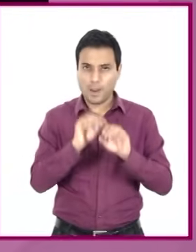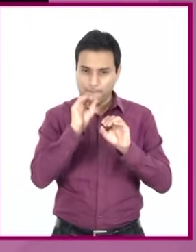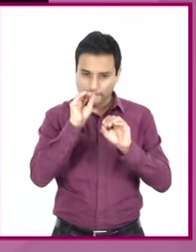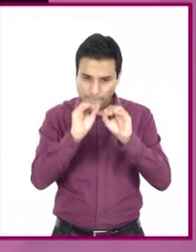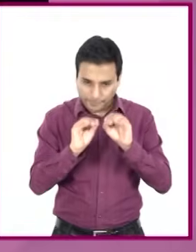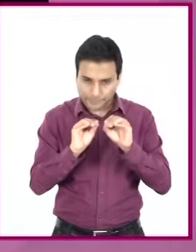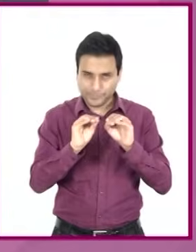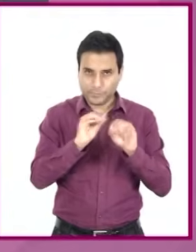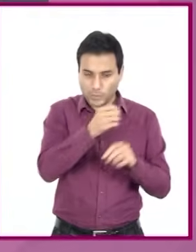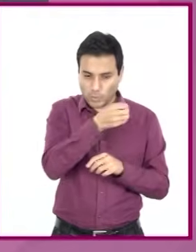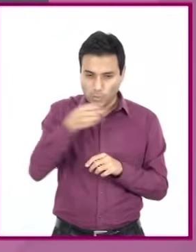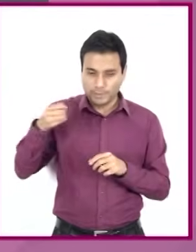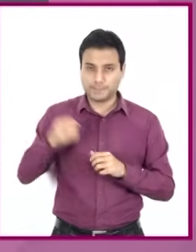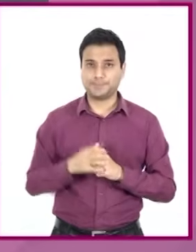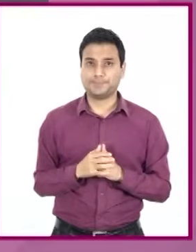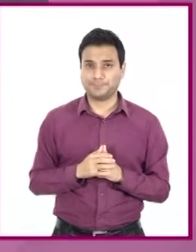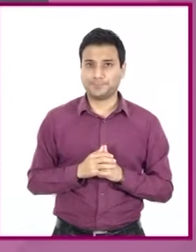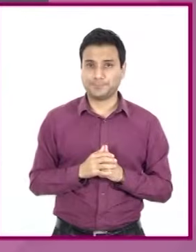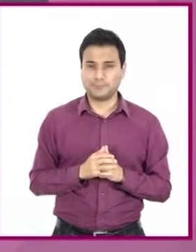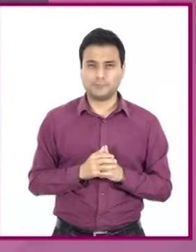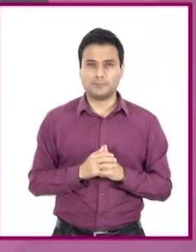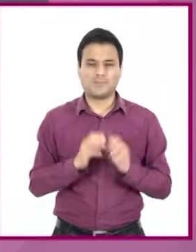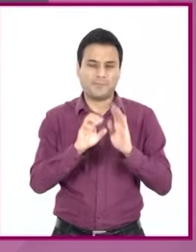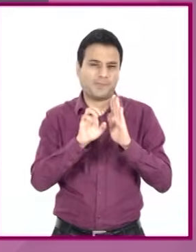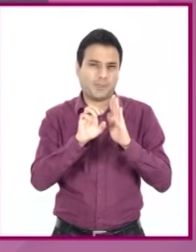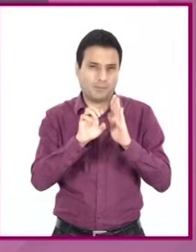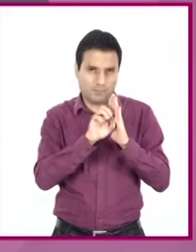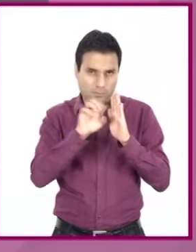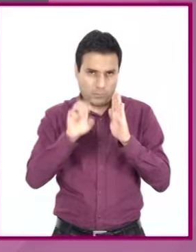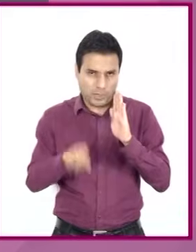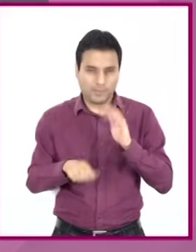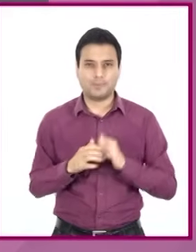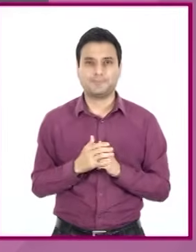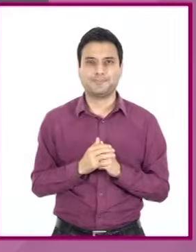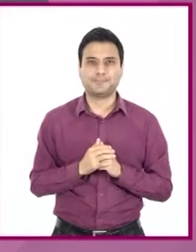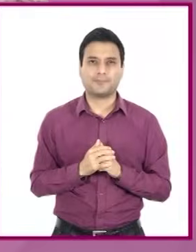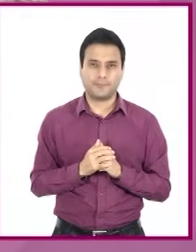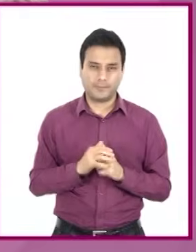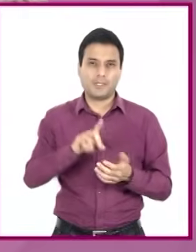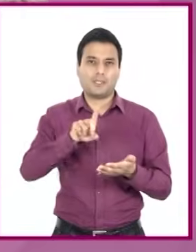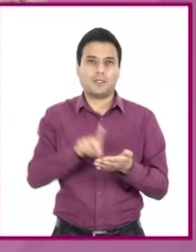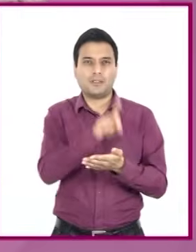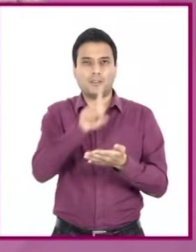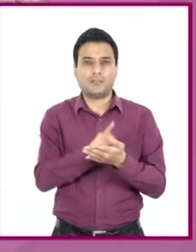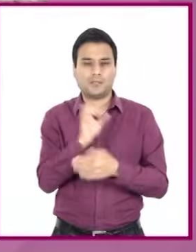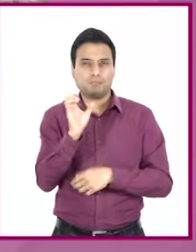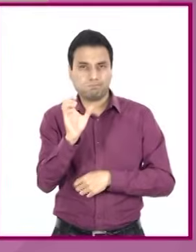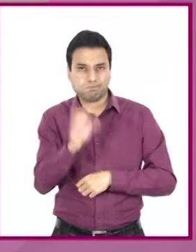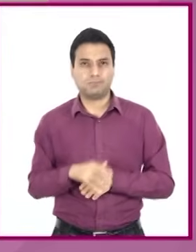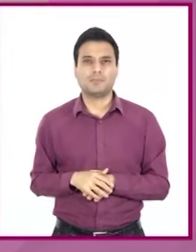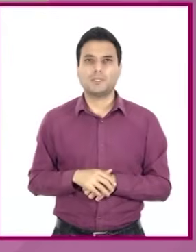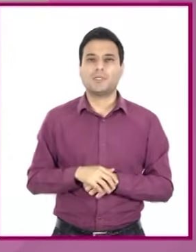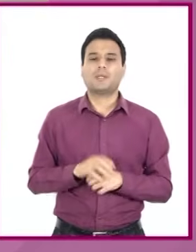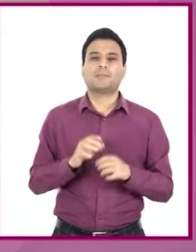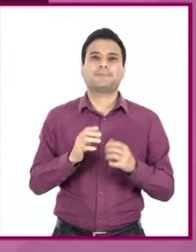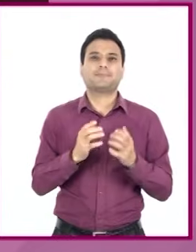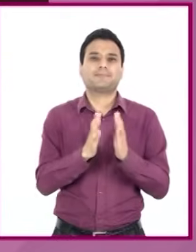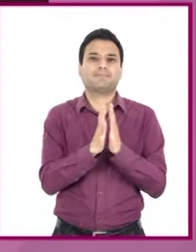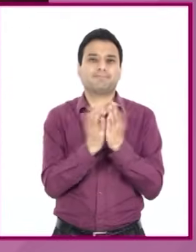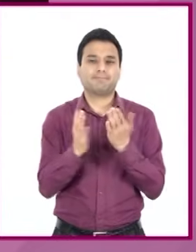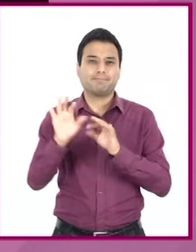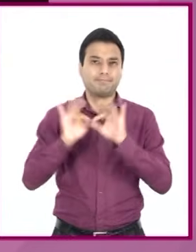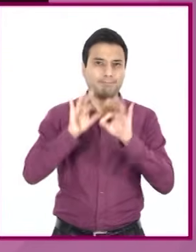primarios originales. Son fuentes secundarias, enciclopedias, antologías,